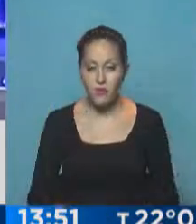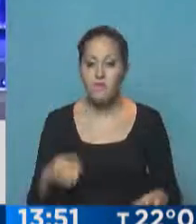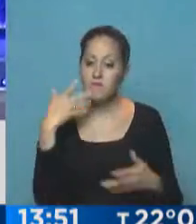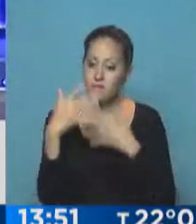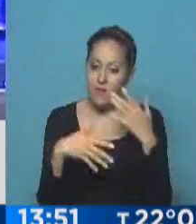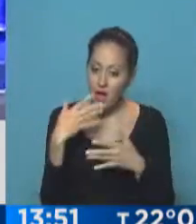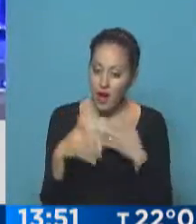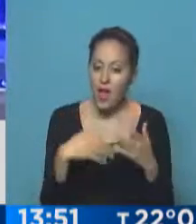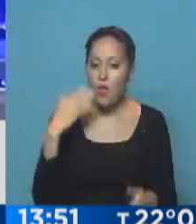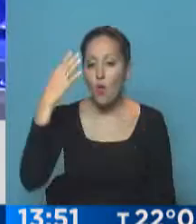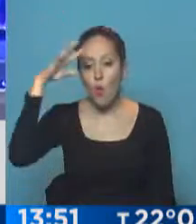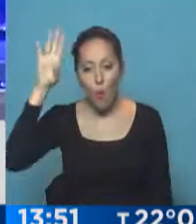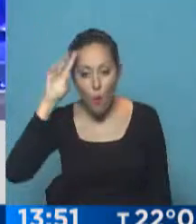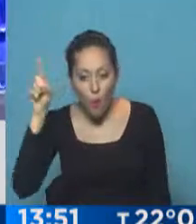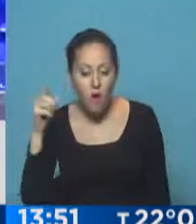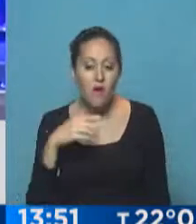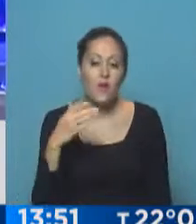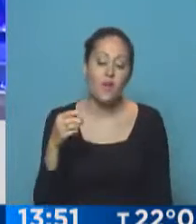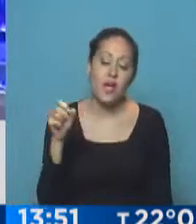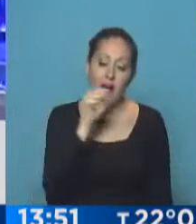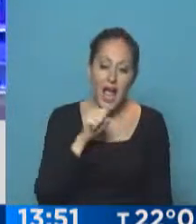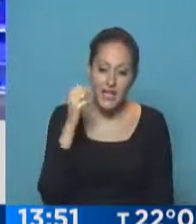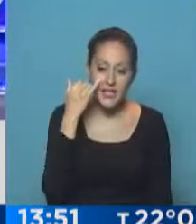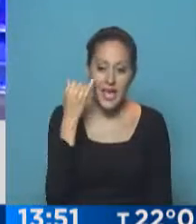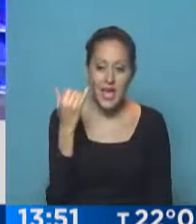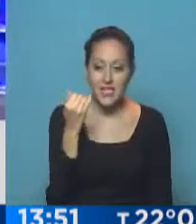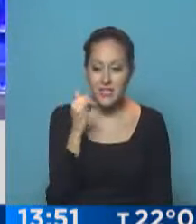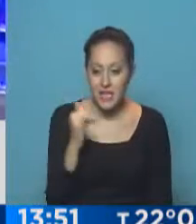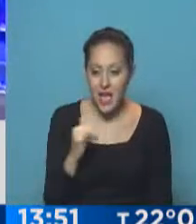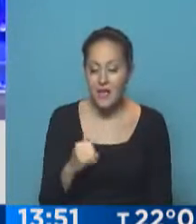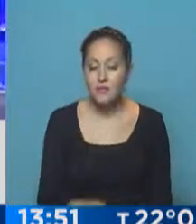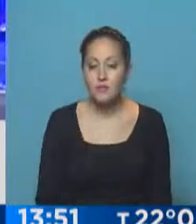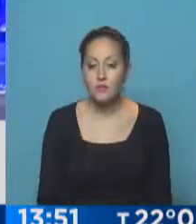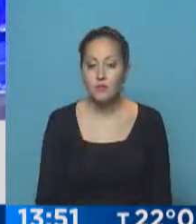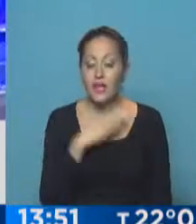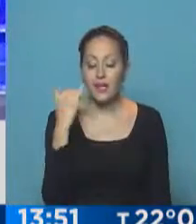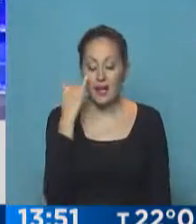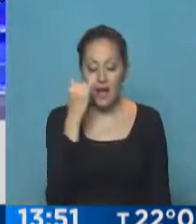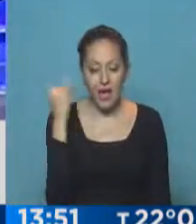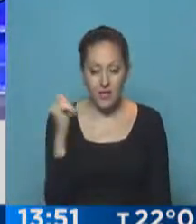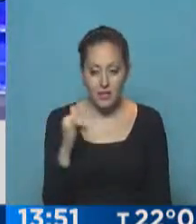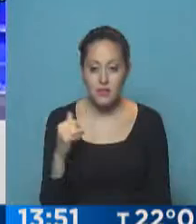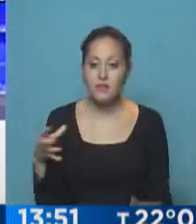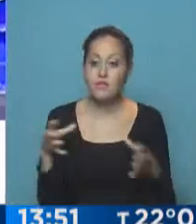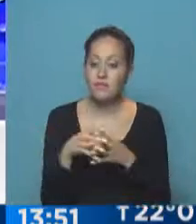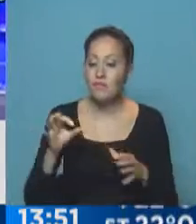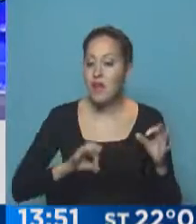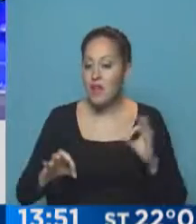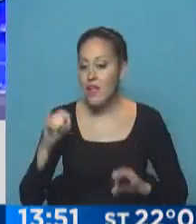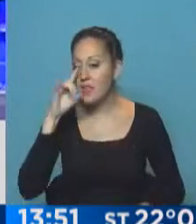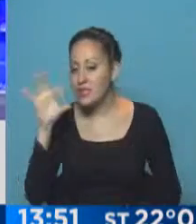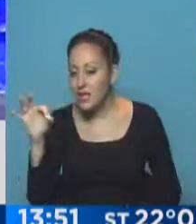ritmos cubanos, canciones registradas, elaboradas, compuestas en la década del 60 y el 70, contextos vinculados al